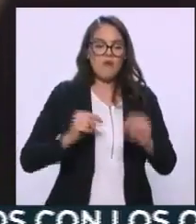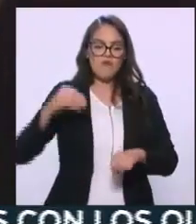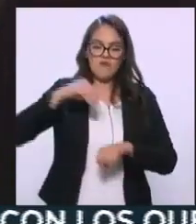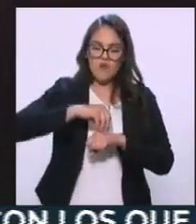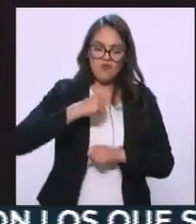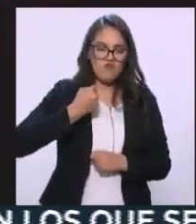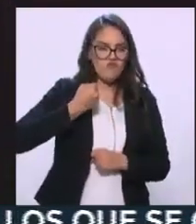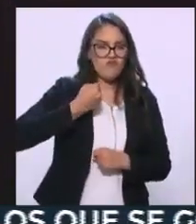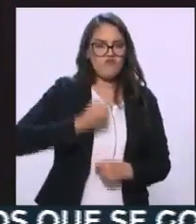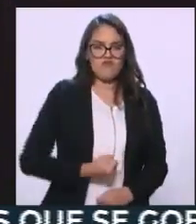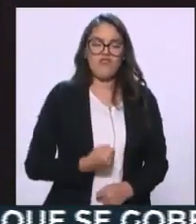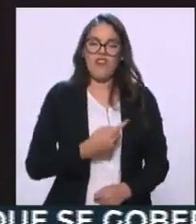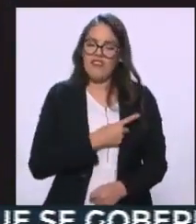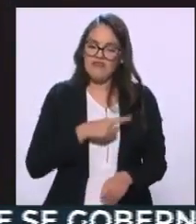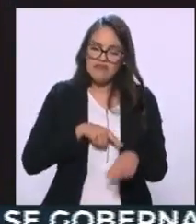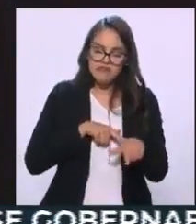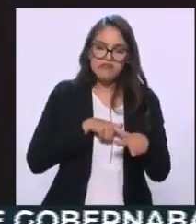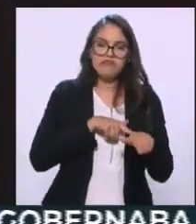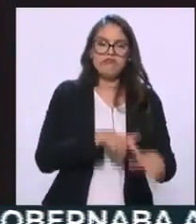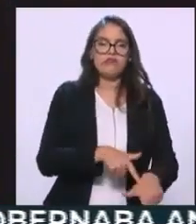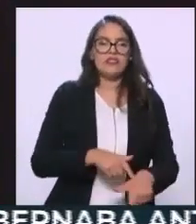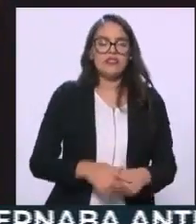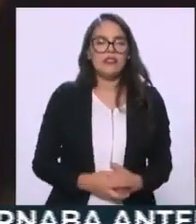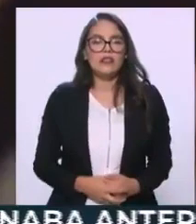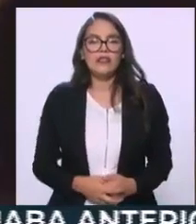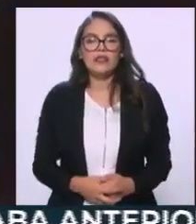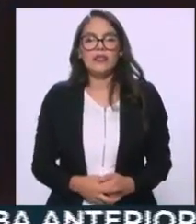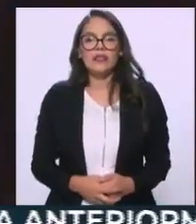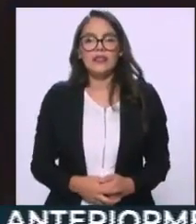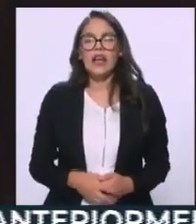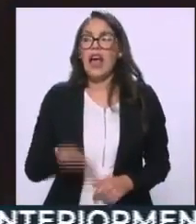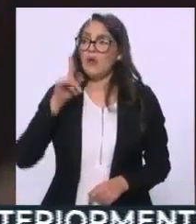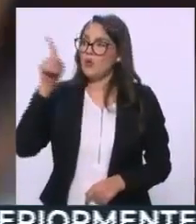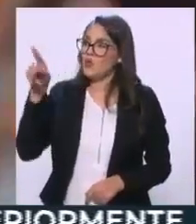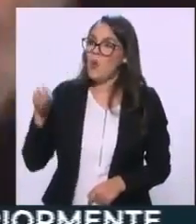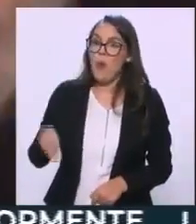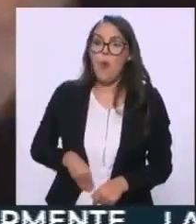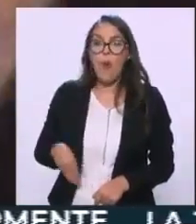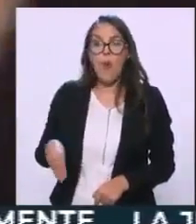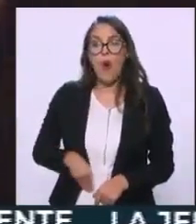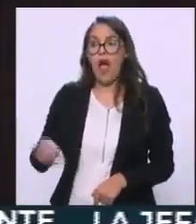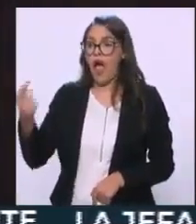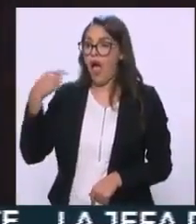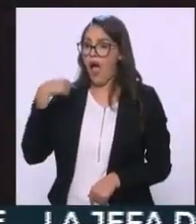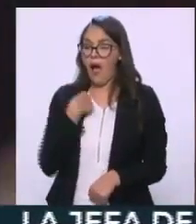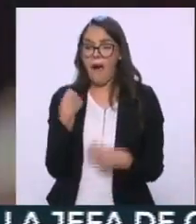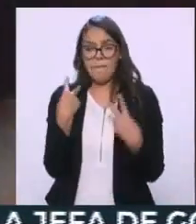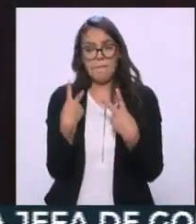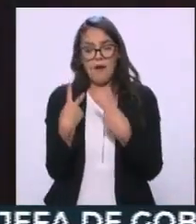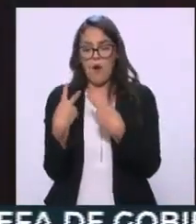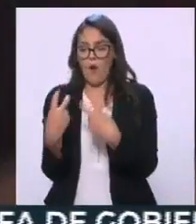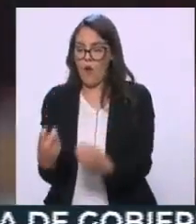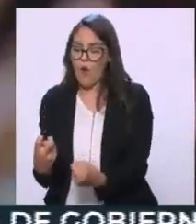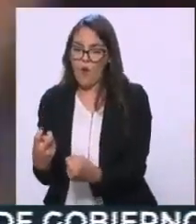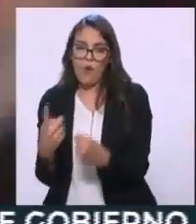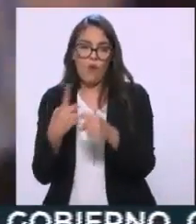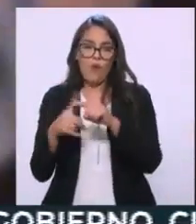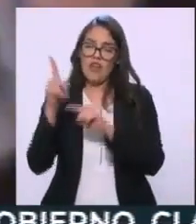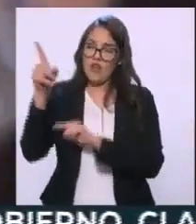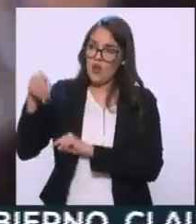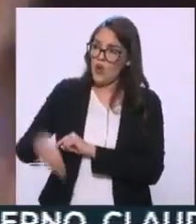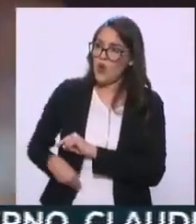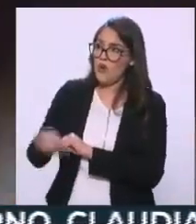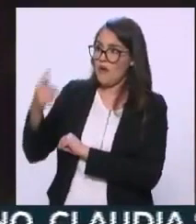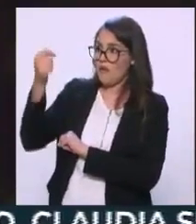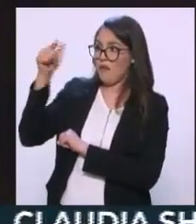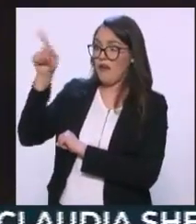exacerbar. Es decir, esta matriz donde hay un culpable que nos ha venido a robar, y que ese culpable es primero un